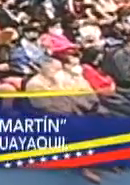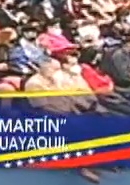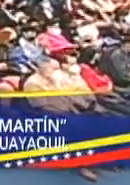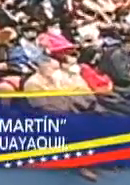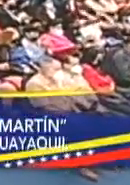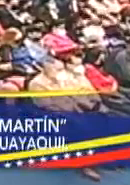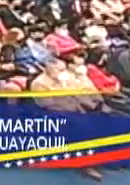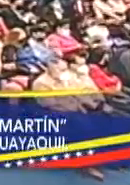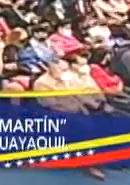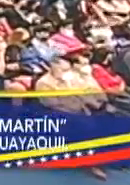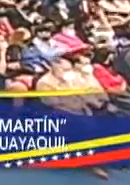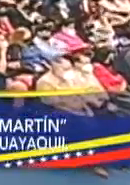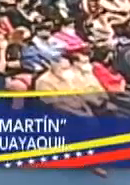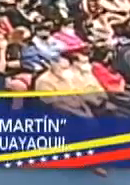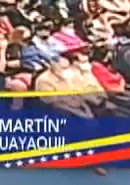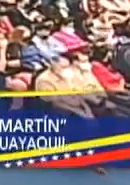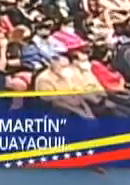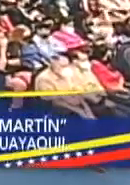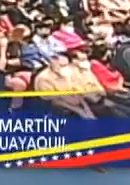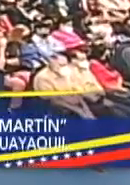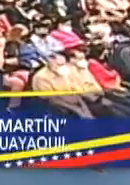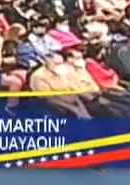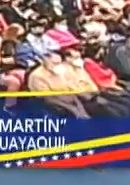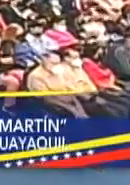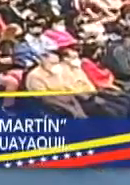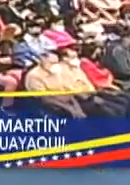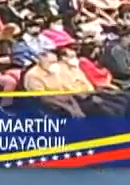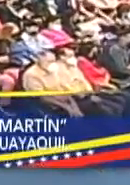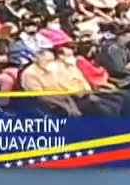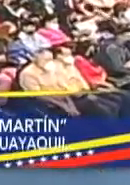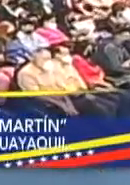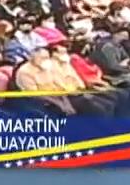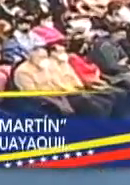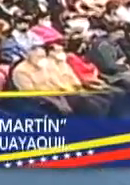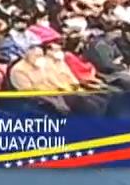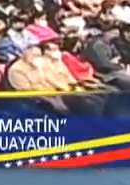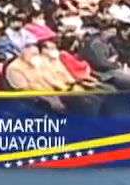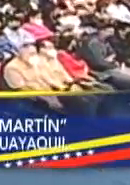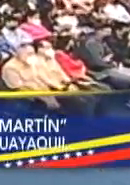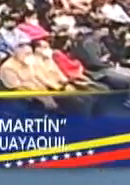Bueno, mis saludos a todos los presentes.